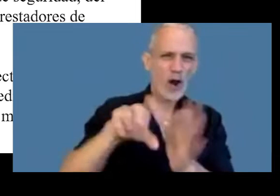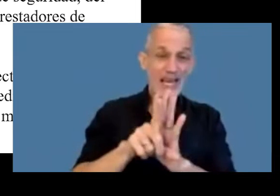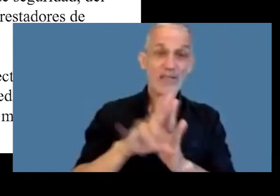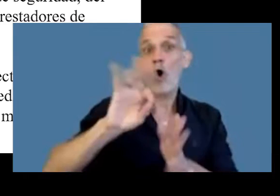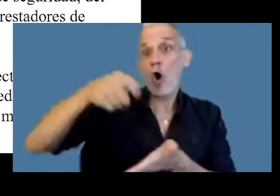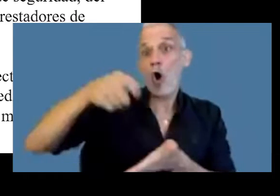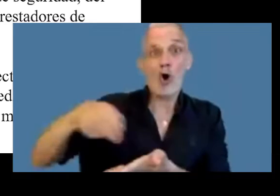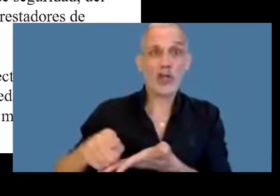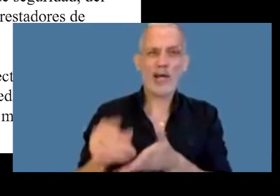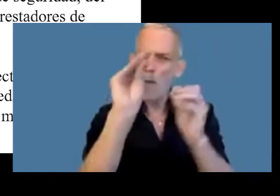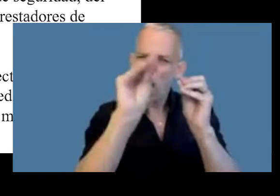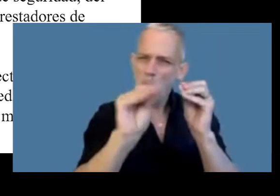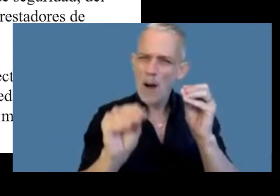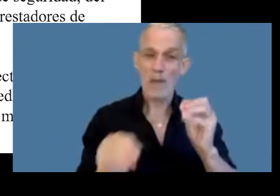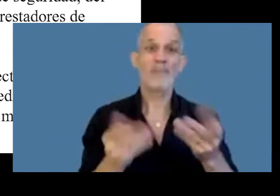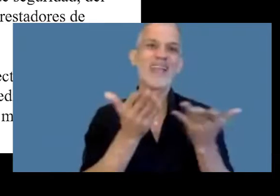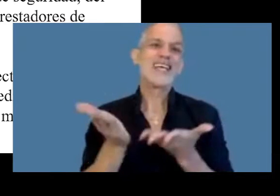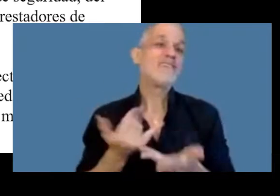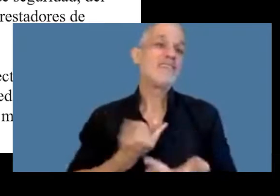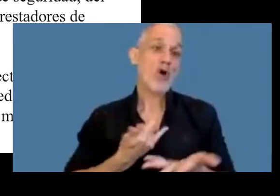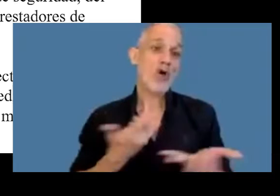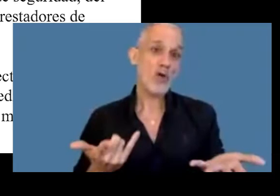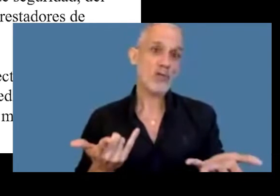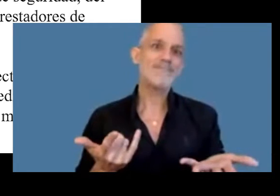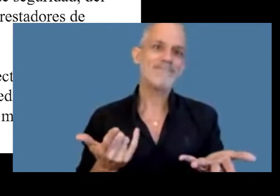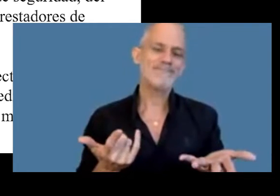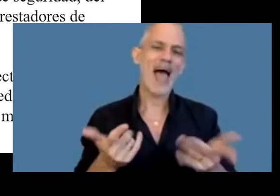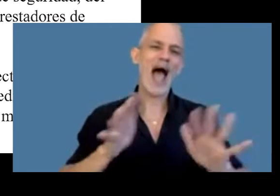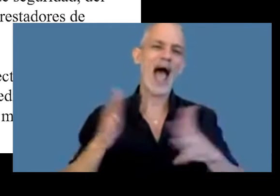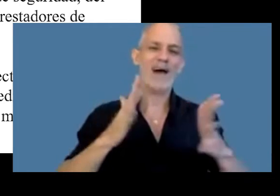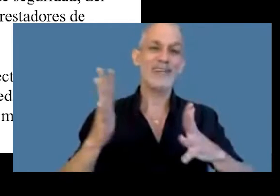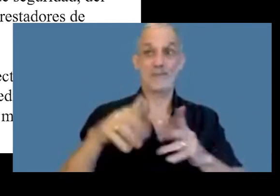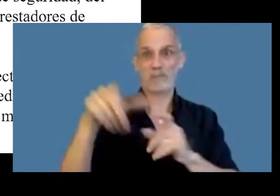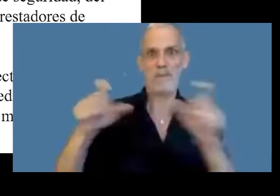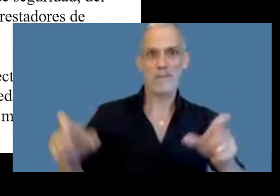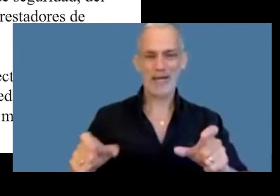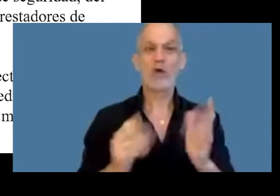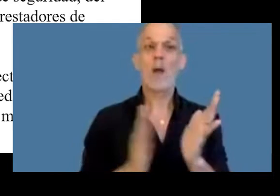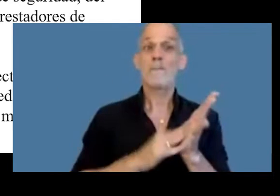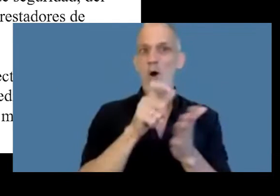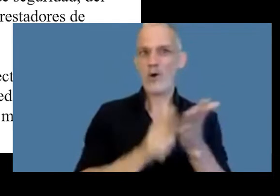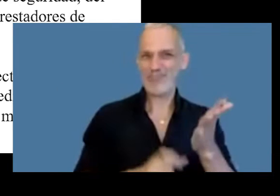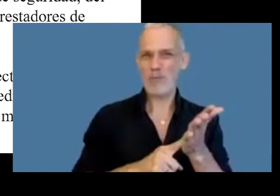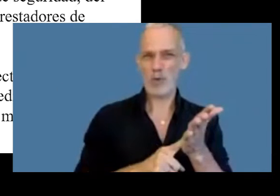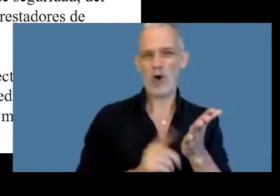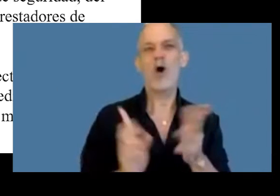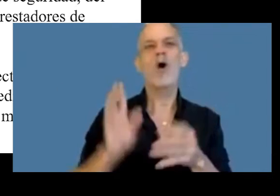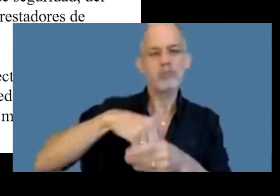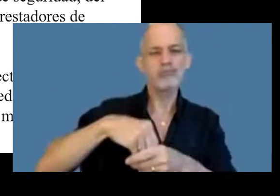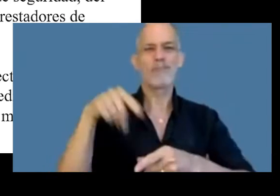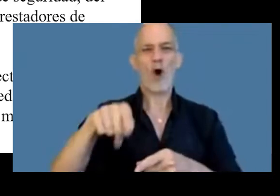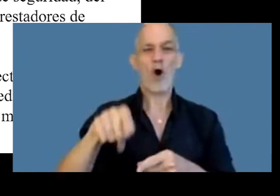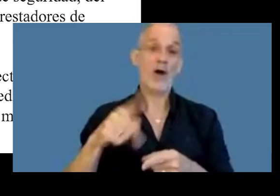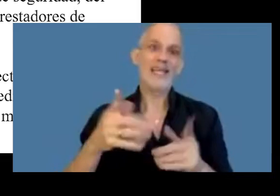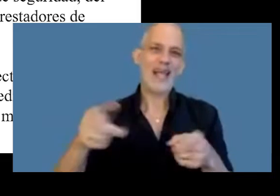que preste servicios. Muchos de los contribuyentes monotributistas son hoy locadores